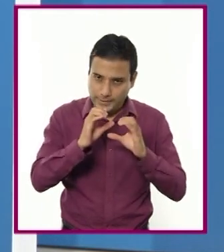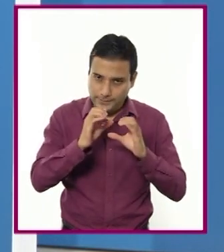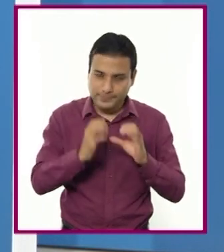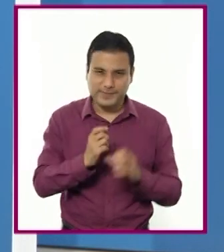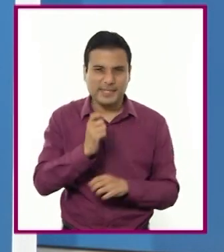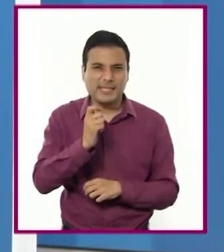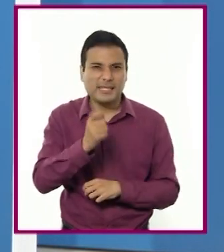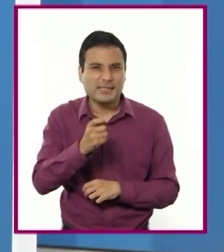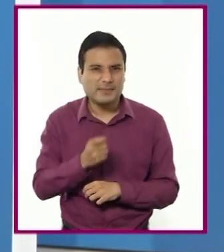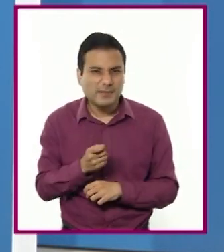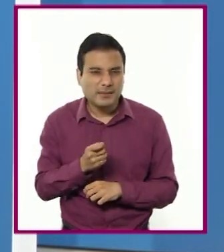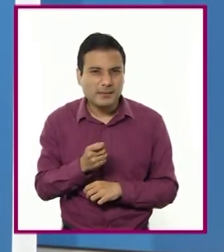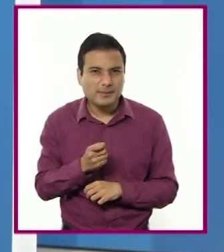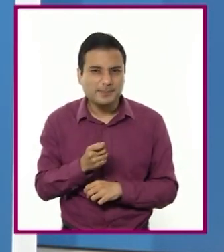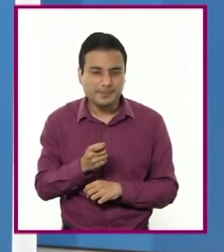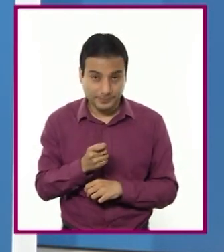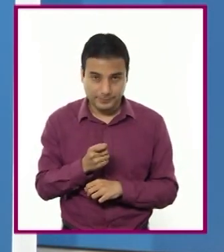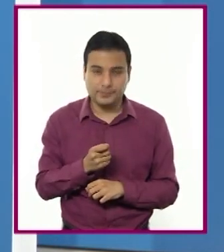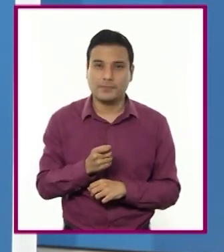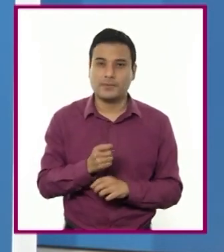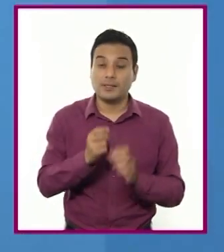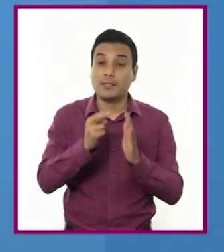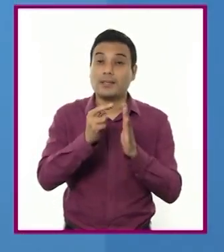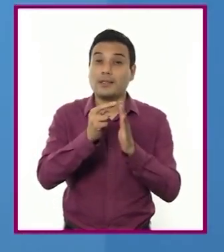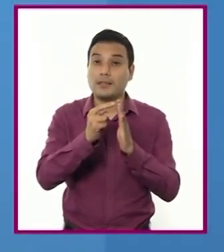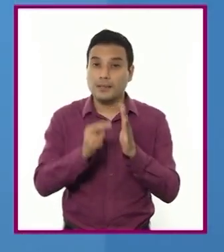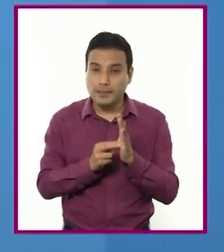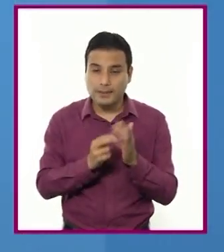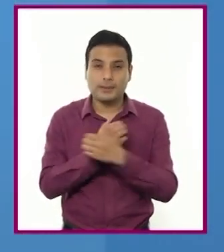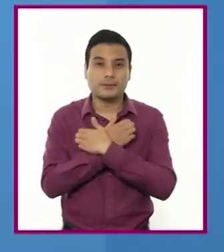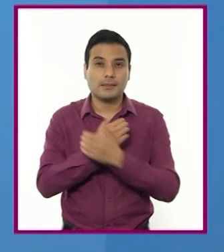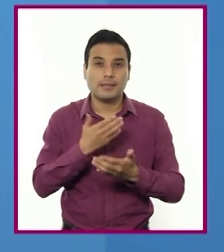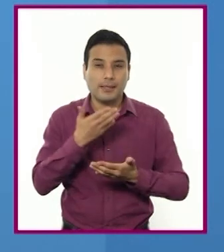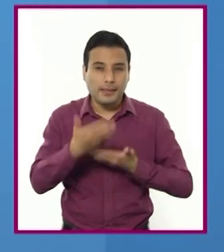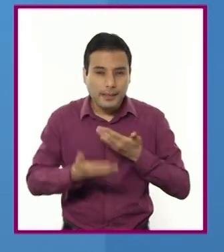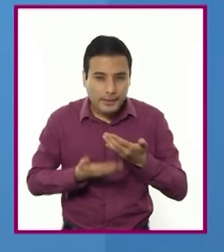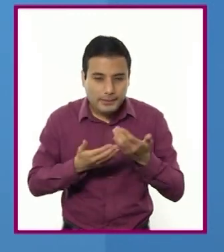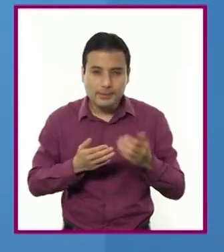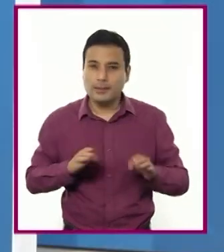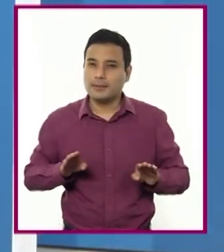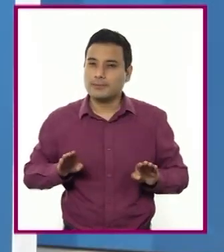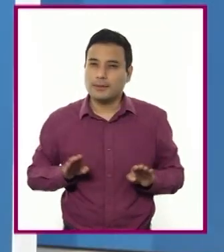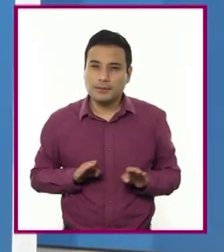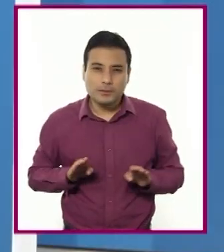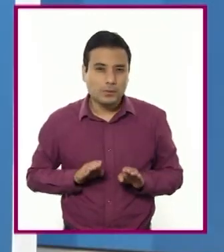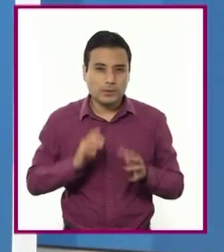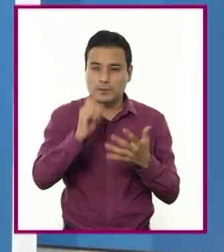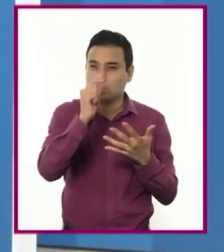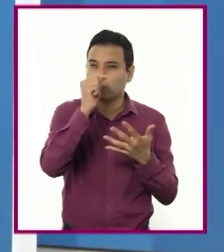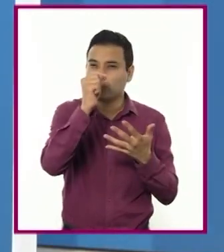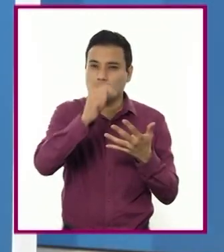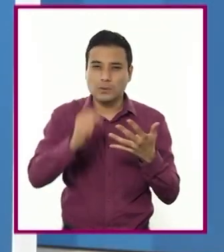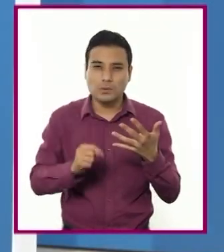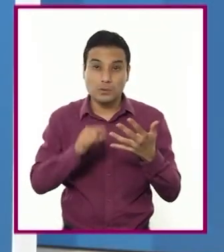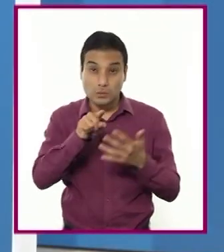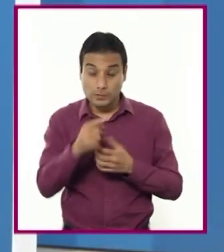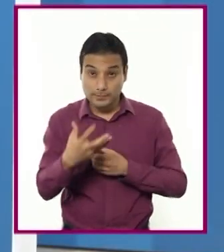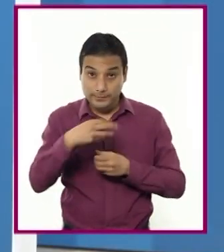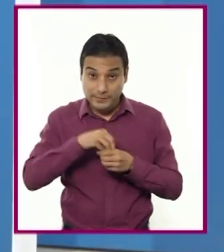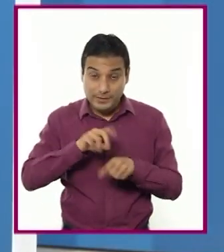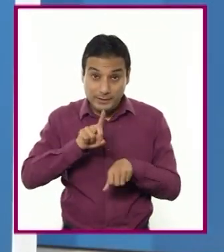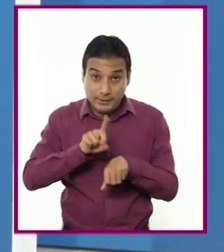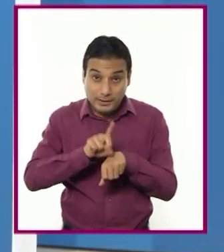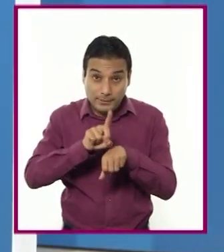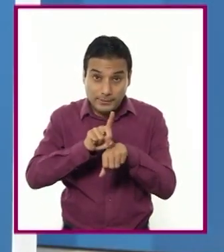implica que entre sus principios éticos, las actitudes y las acciones que se presentan en su día a día, hay